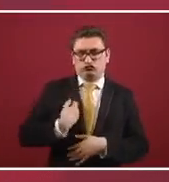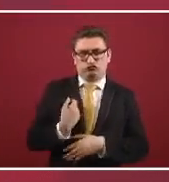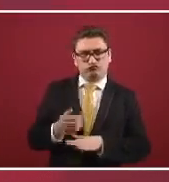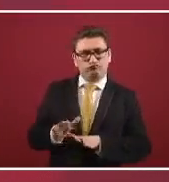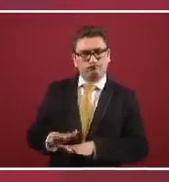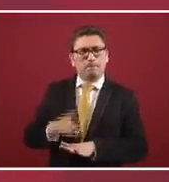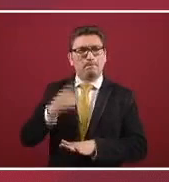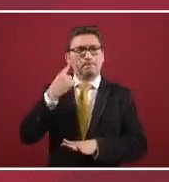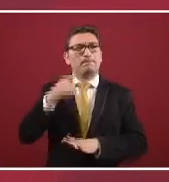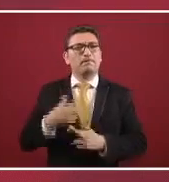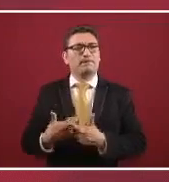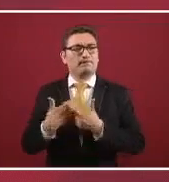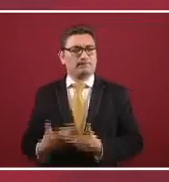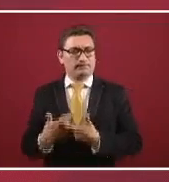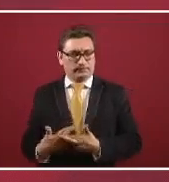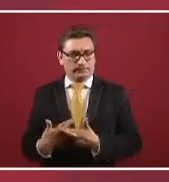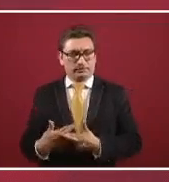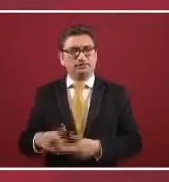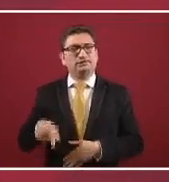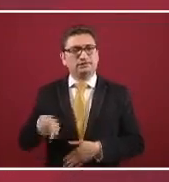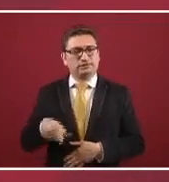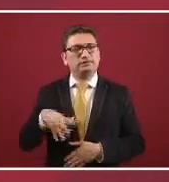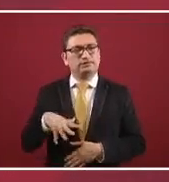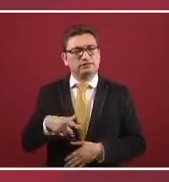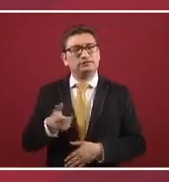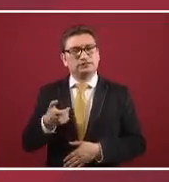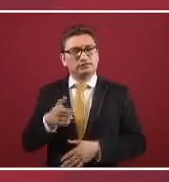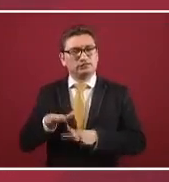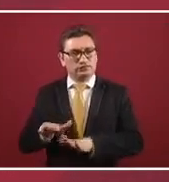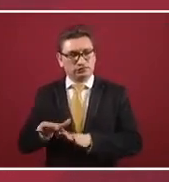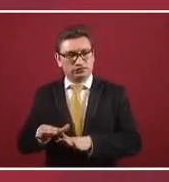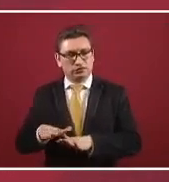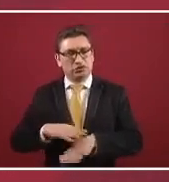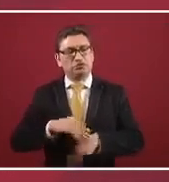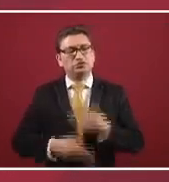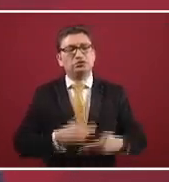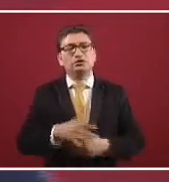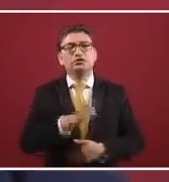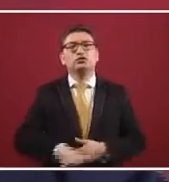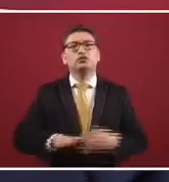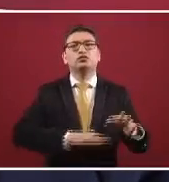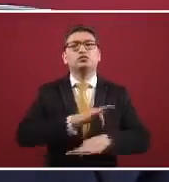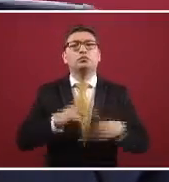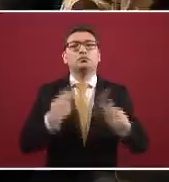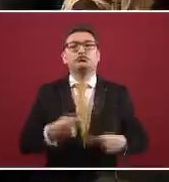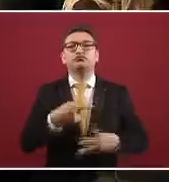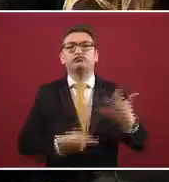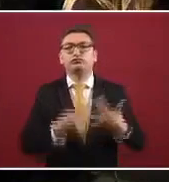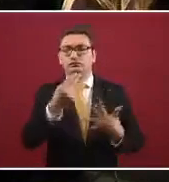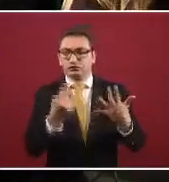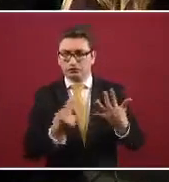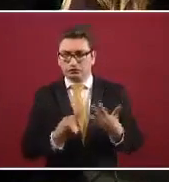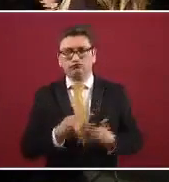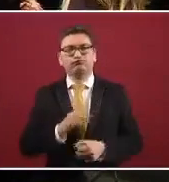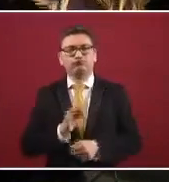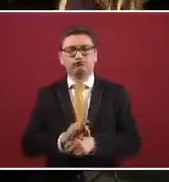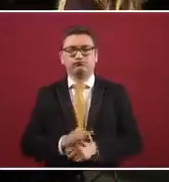más recursos y podamos satisfacer las necesidades de la gente.